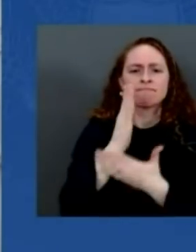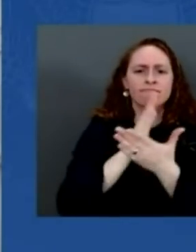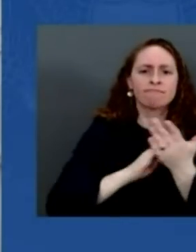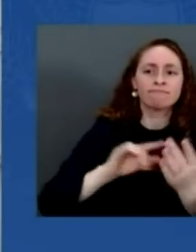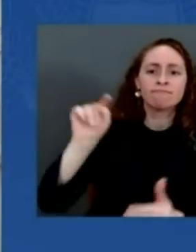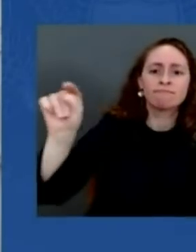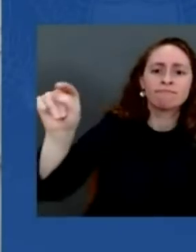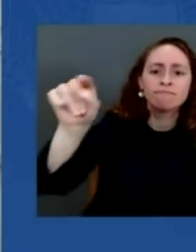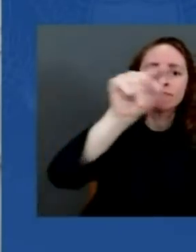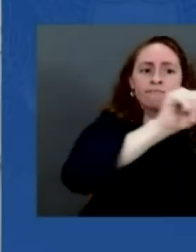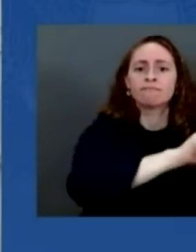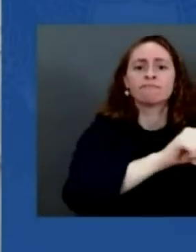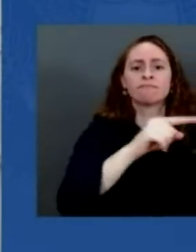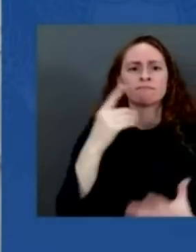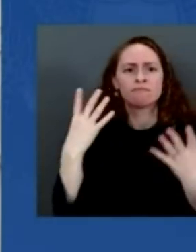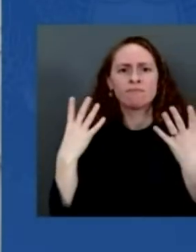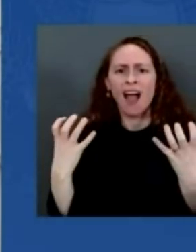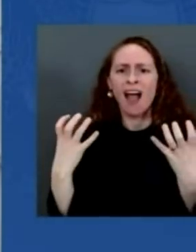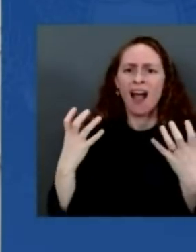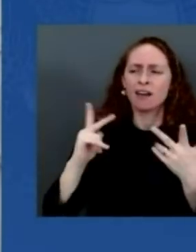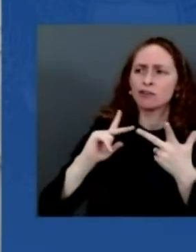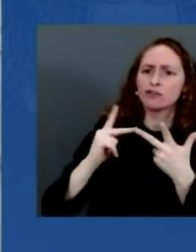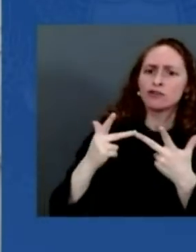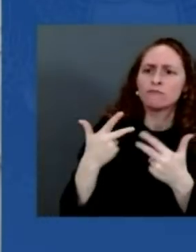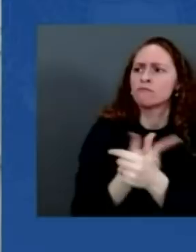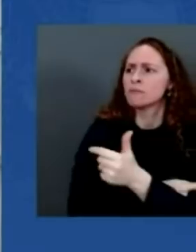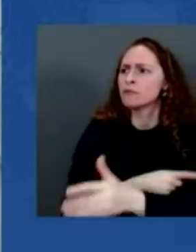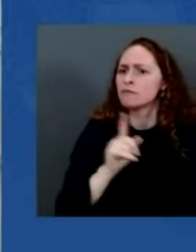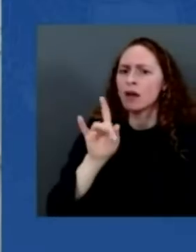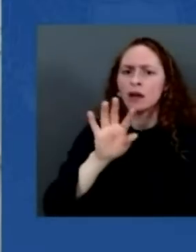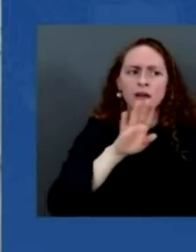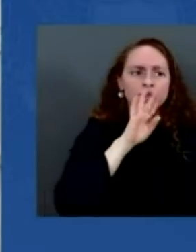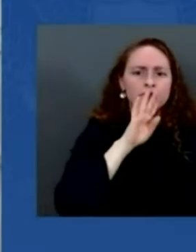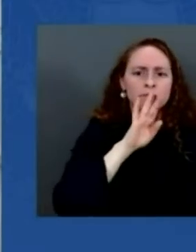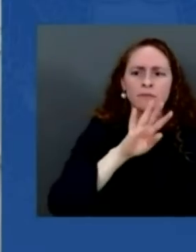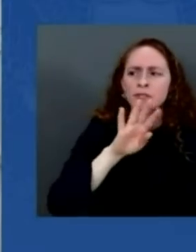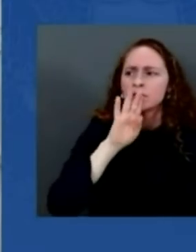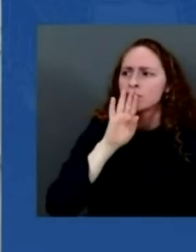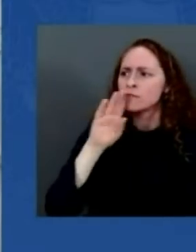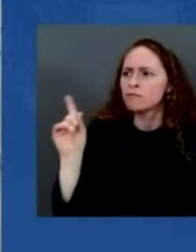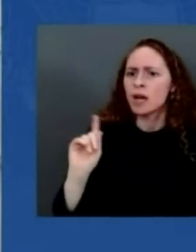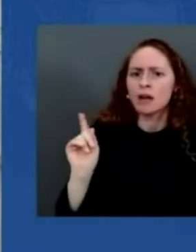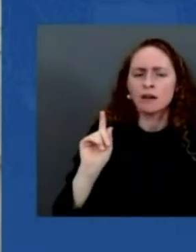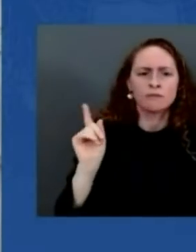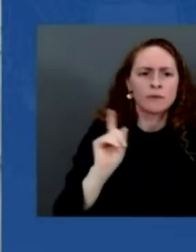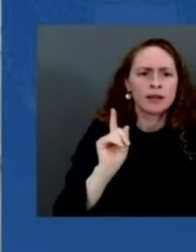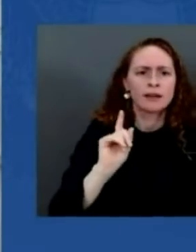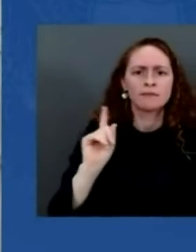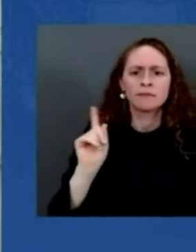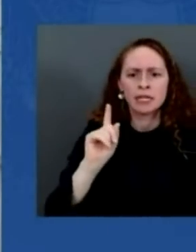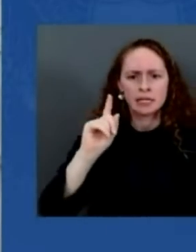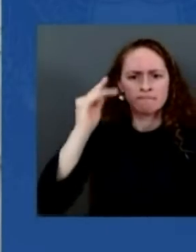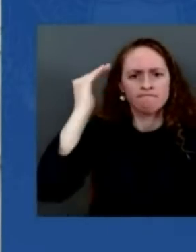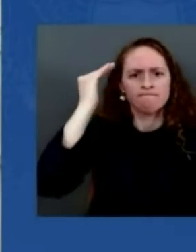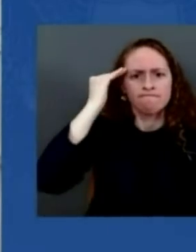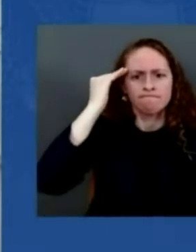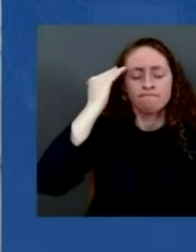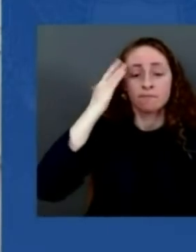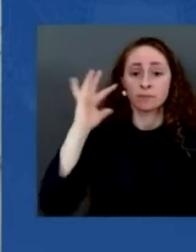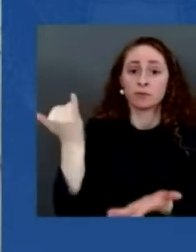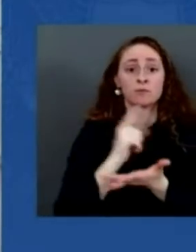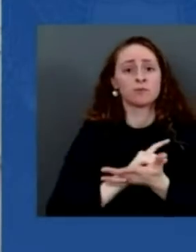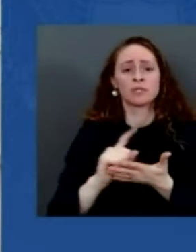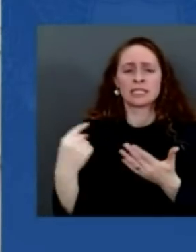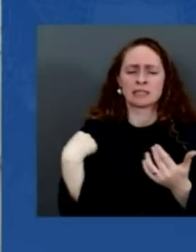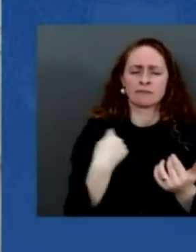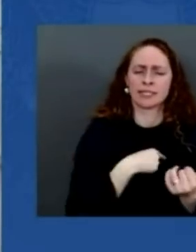no conocen todo sobre la variante de omicron pero sí saben que esta vacuna ofrece una sólida o si saben que la vacuna